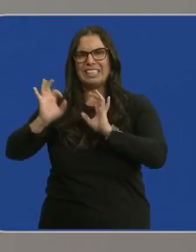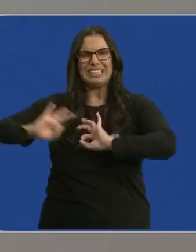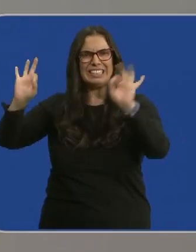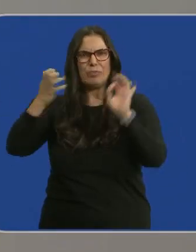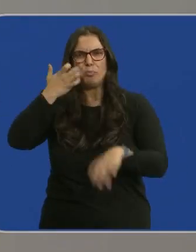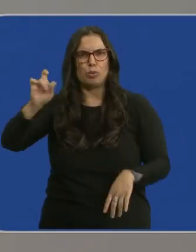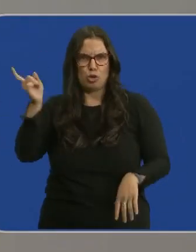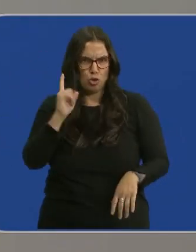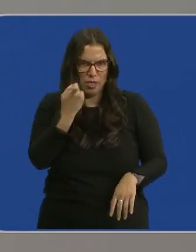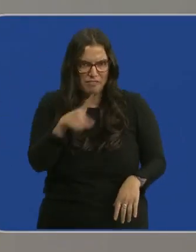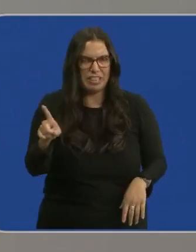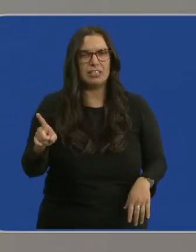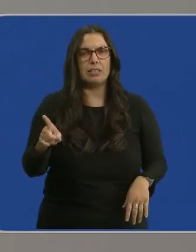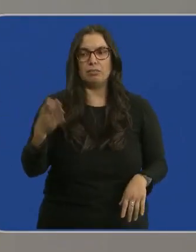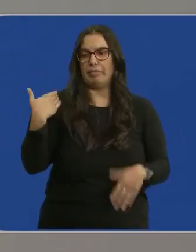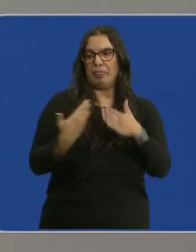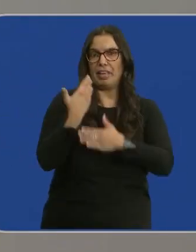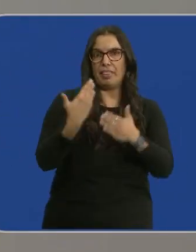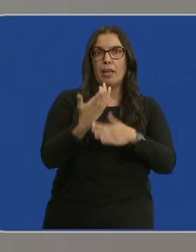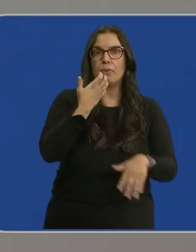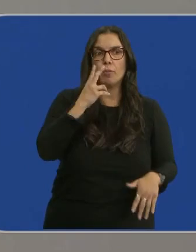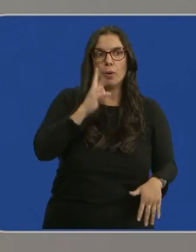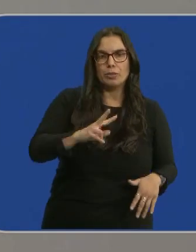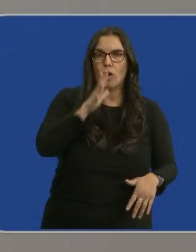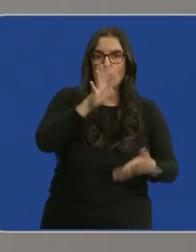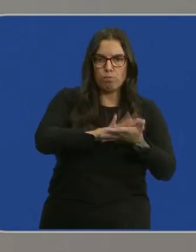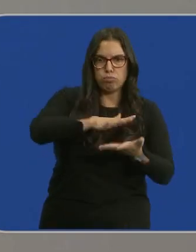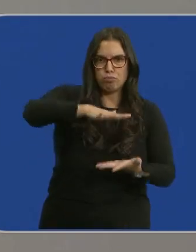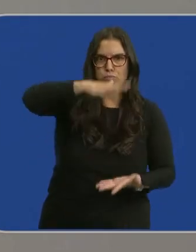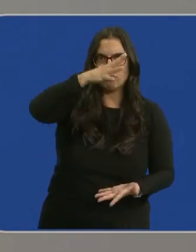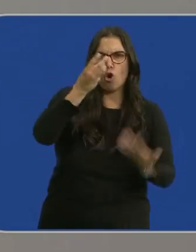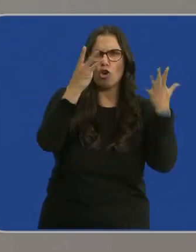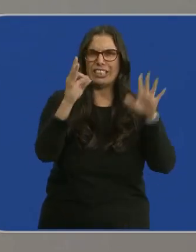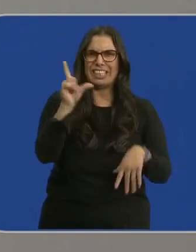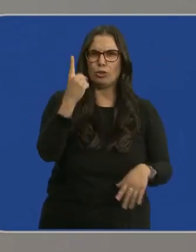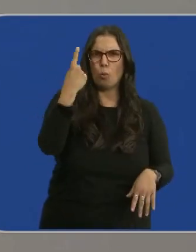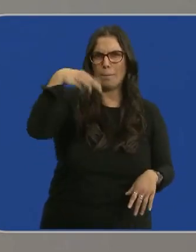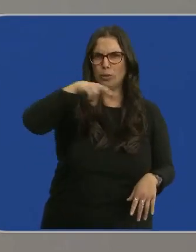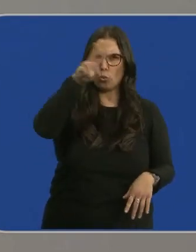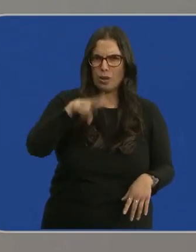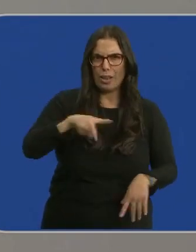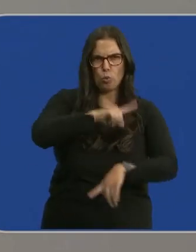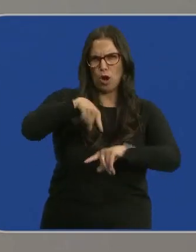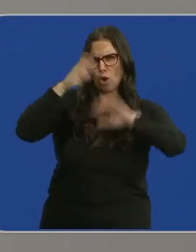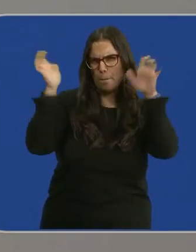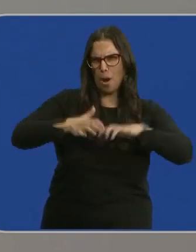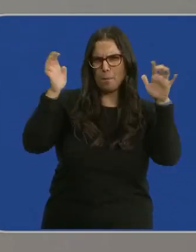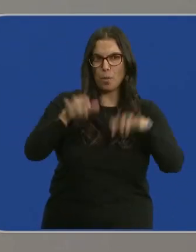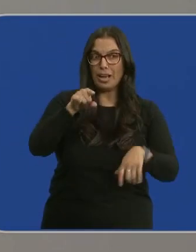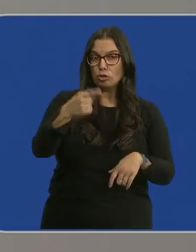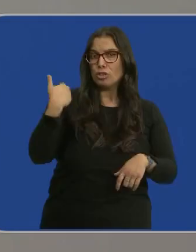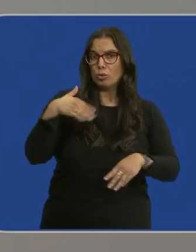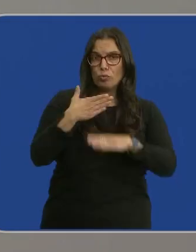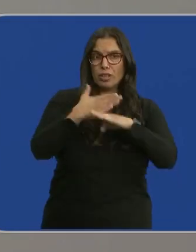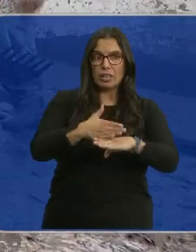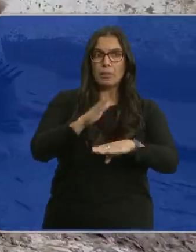excepcional. Por ejemplo, en estos últimos días hemos visto acumulados de 80 litros por metro cuadrado en menos de una hora y ya con eso es